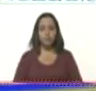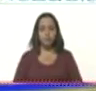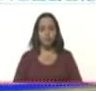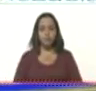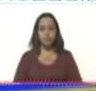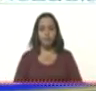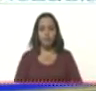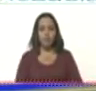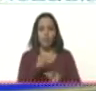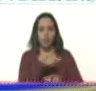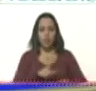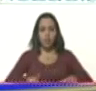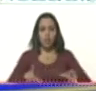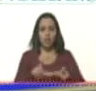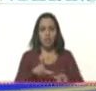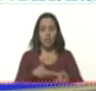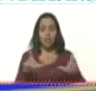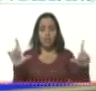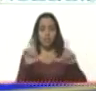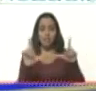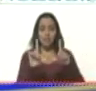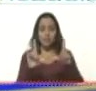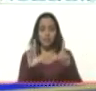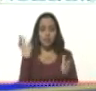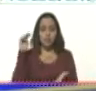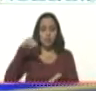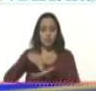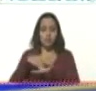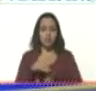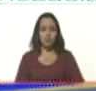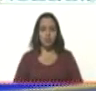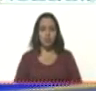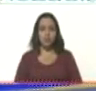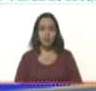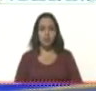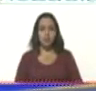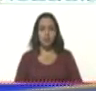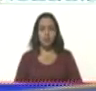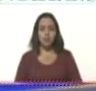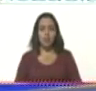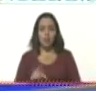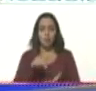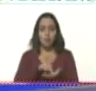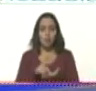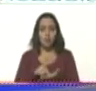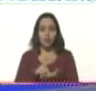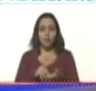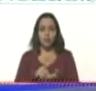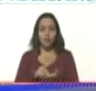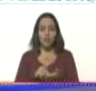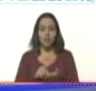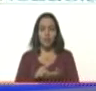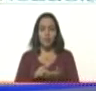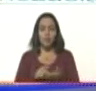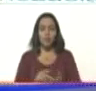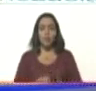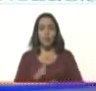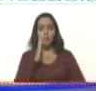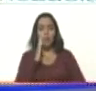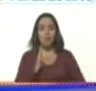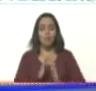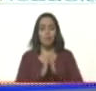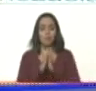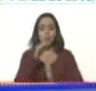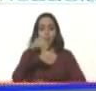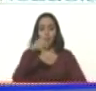las instalaciones de Telearagua, parroquia Madre María de San José, municipio Girardot, porque vamos